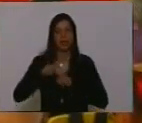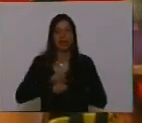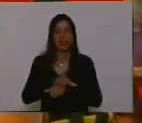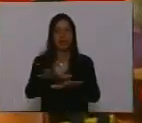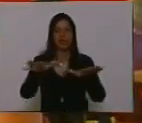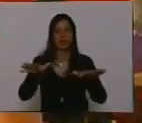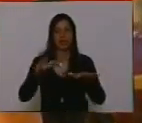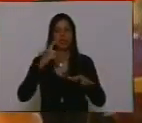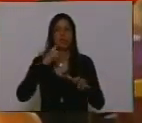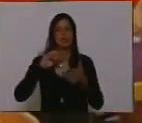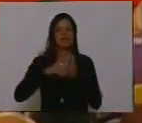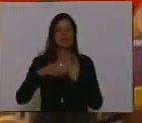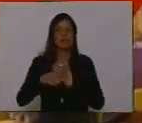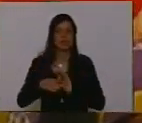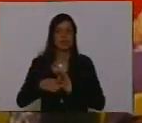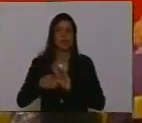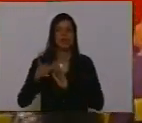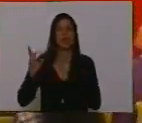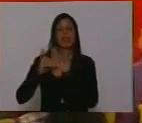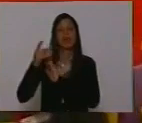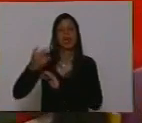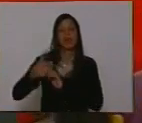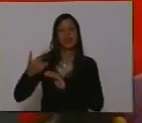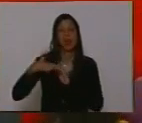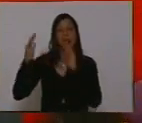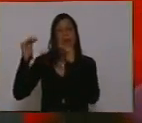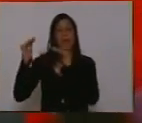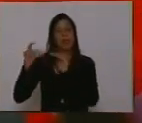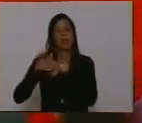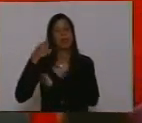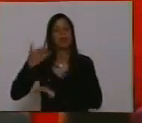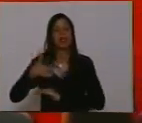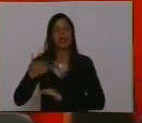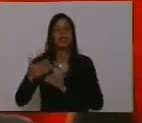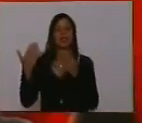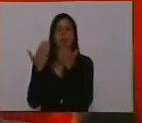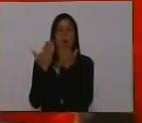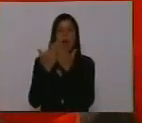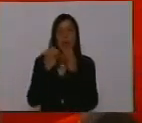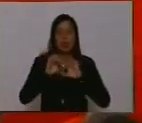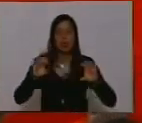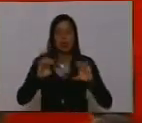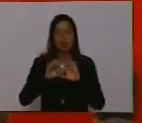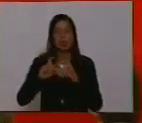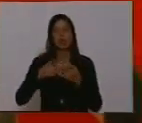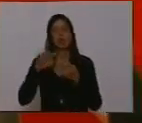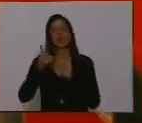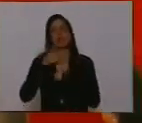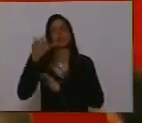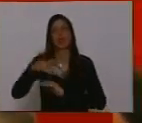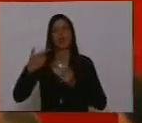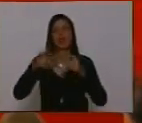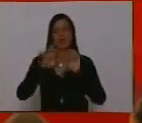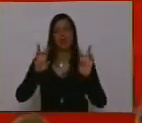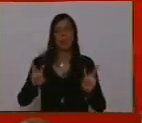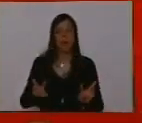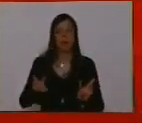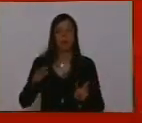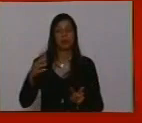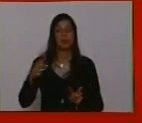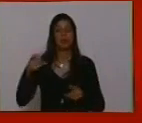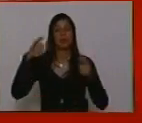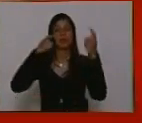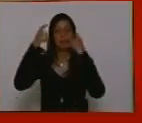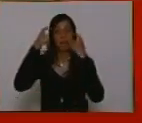otros. Y allí el derecho a la esperanza, el derecho a la educación, el derecho a la paz. Y es el derecho que